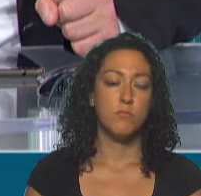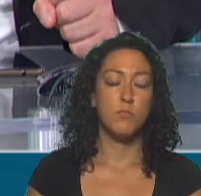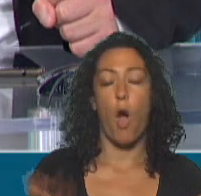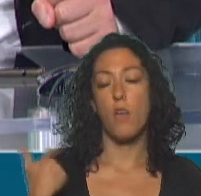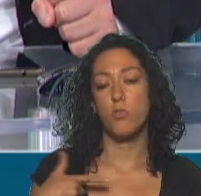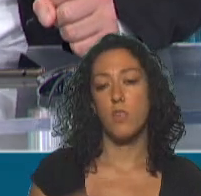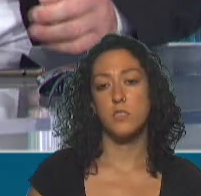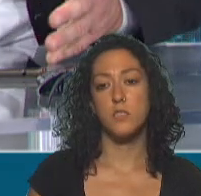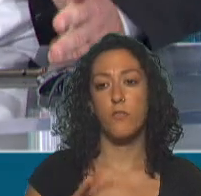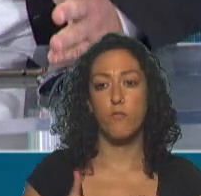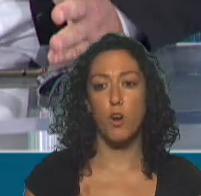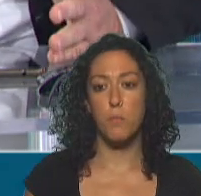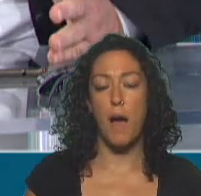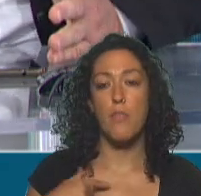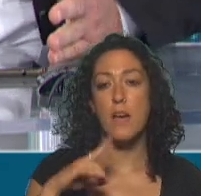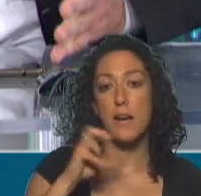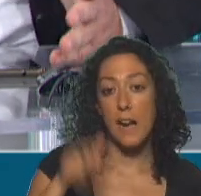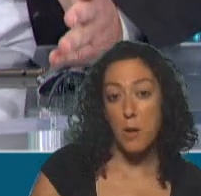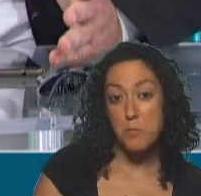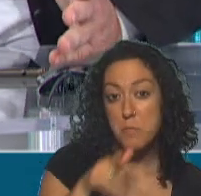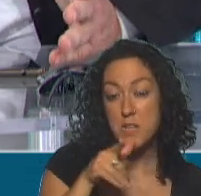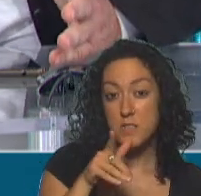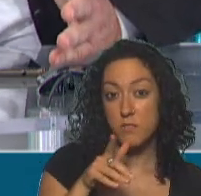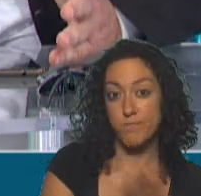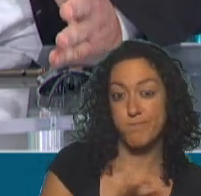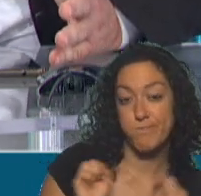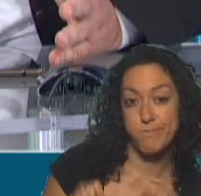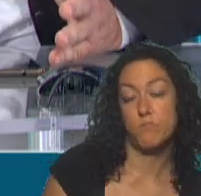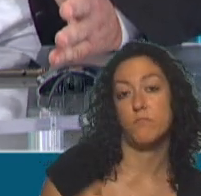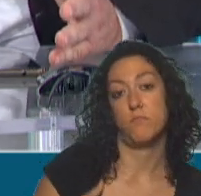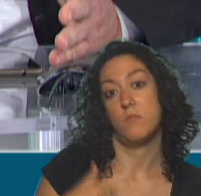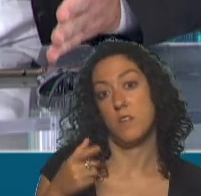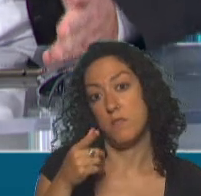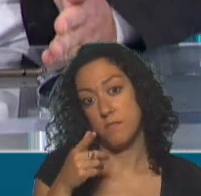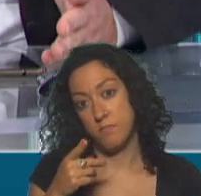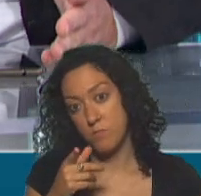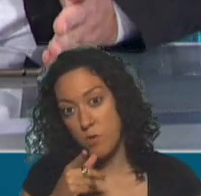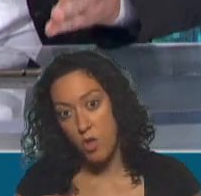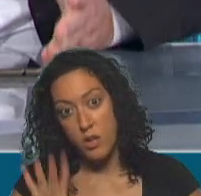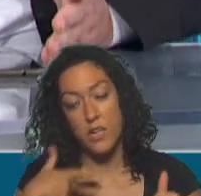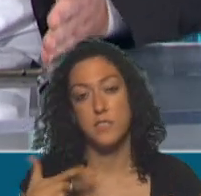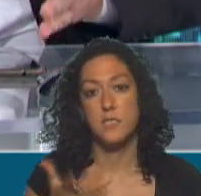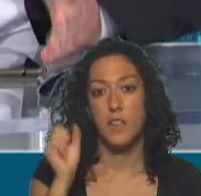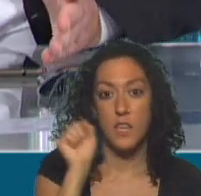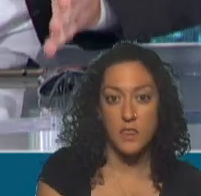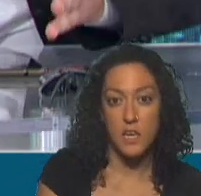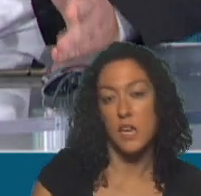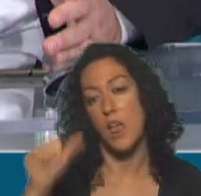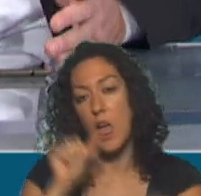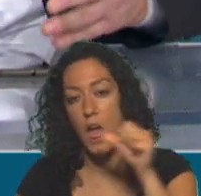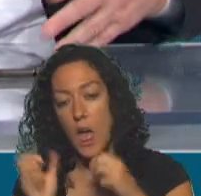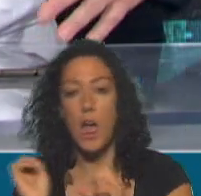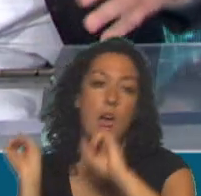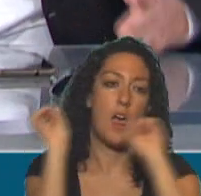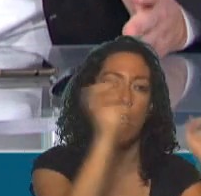atribuyó ese carácter a la RAM, que claro, difícilmente podía haber sido detenido ebrio y tirado en el quincho de